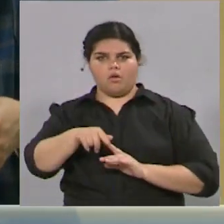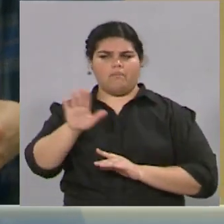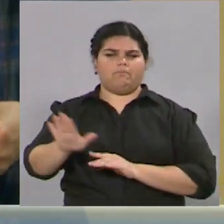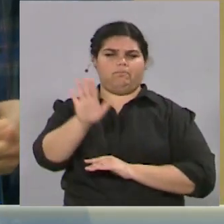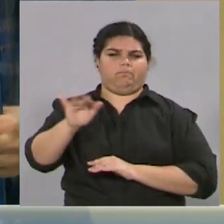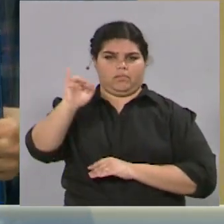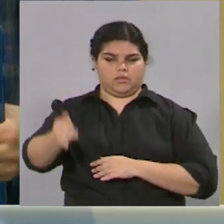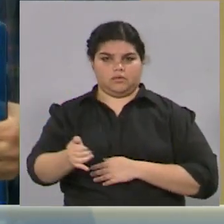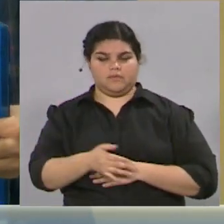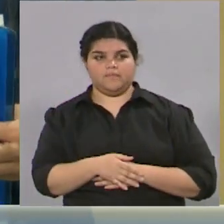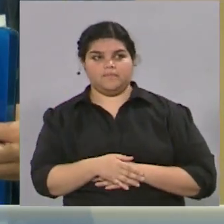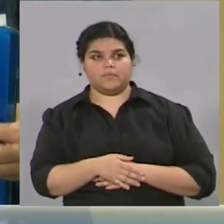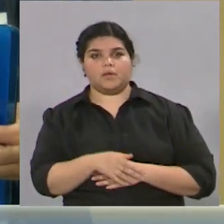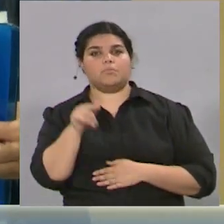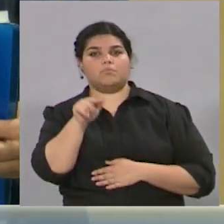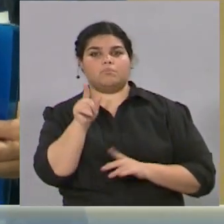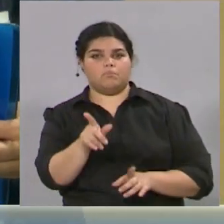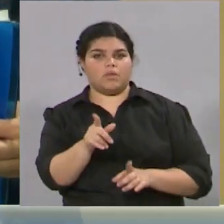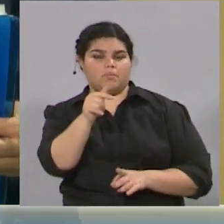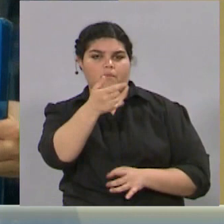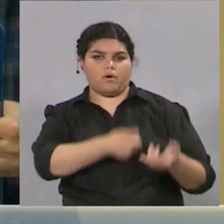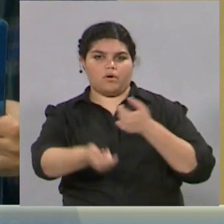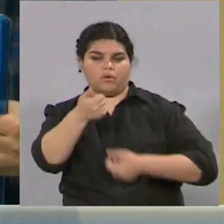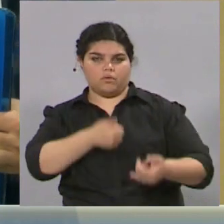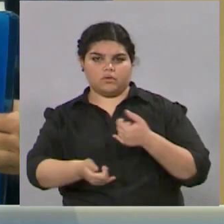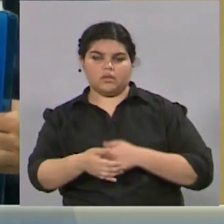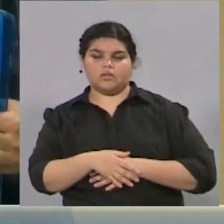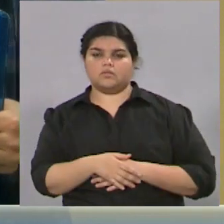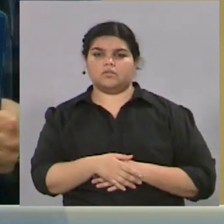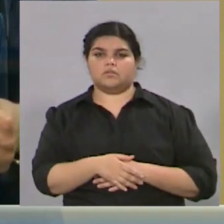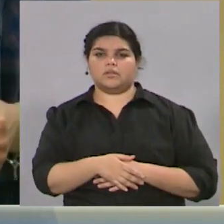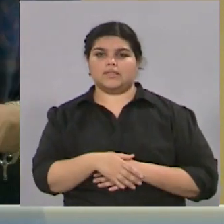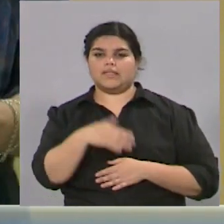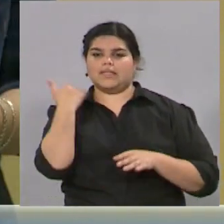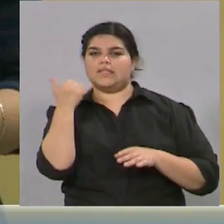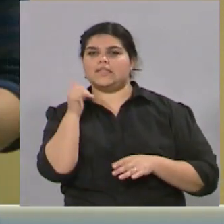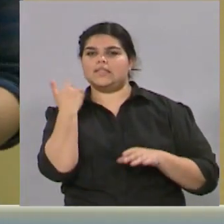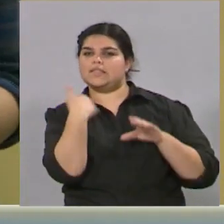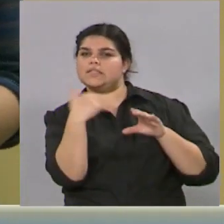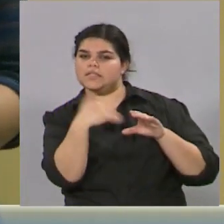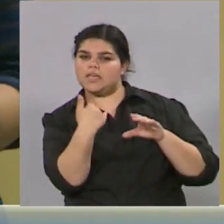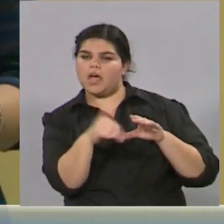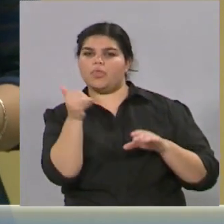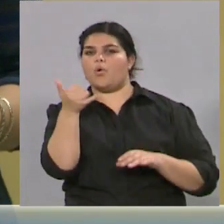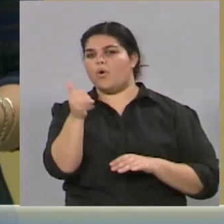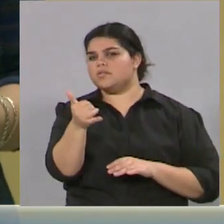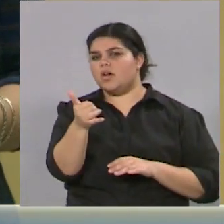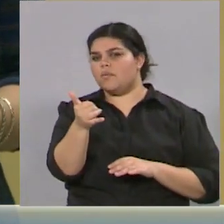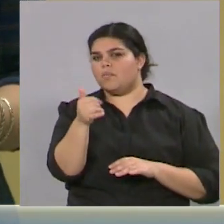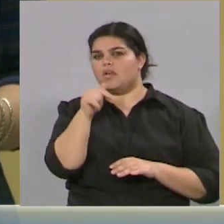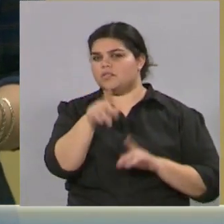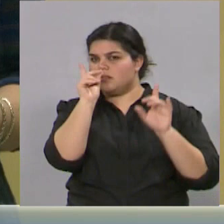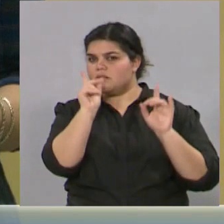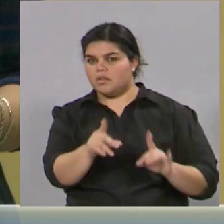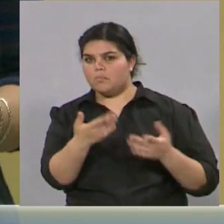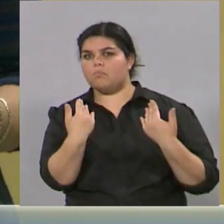caso, puntualmente que nos comentás, las pruebas de lo que serían, por ejemplo, chats de WhatsApp o redes sociales, ¿influyen también a lo que